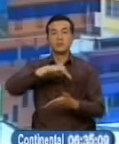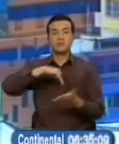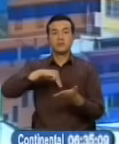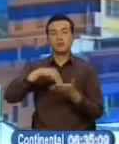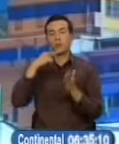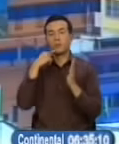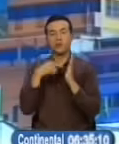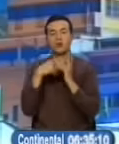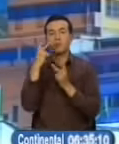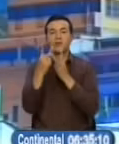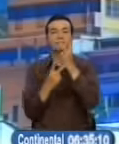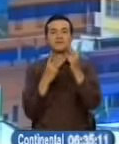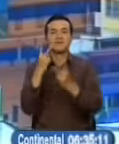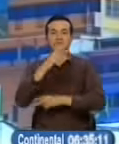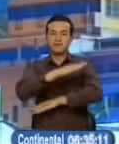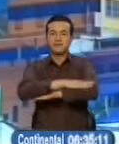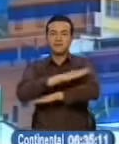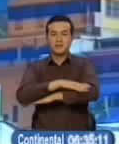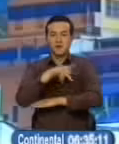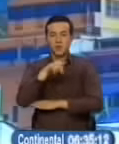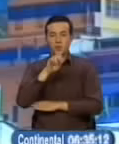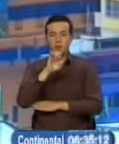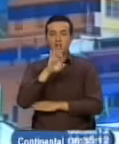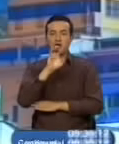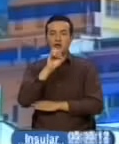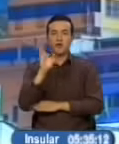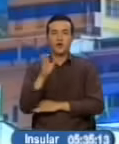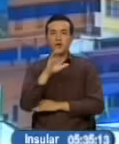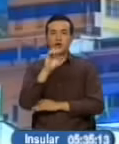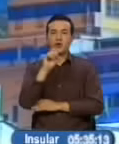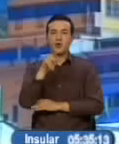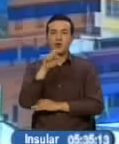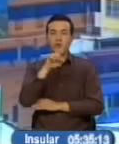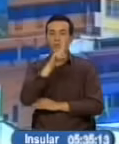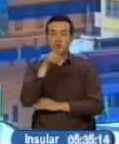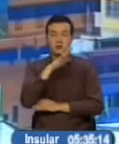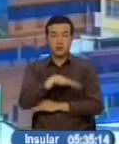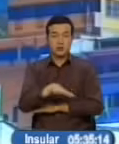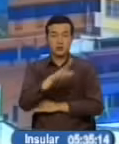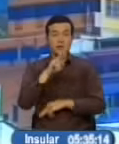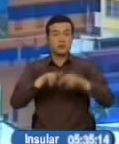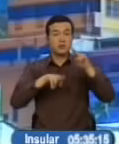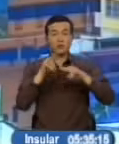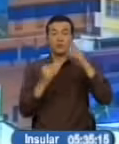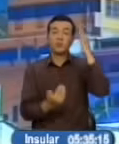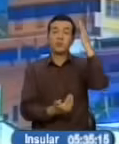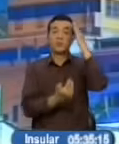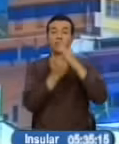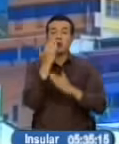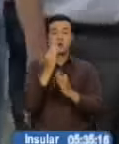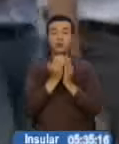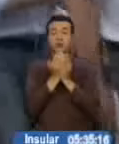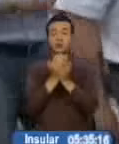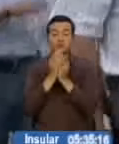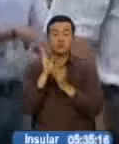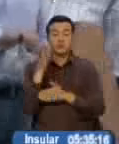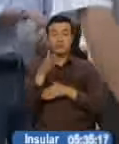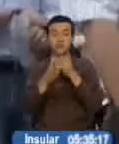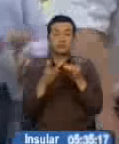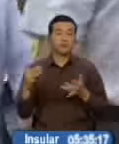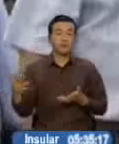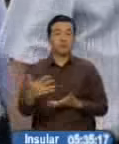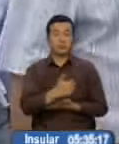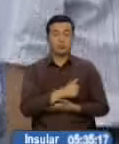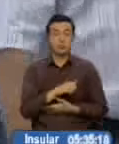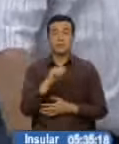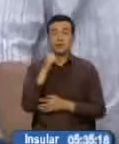Una de ellas fue visitar el malecón de Puerto López, donde anunció que se construirá un nuevo puerto pesquero. A las 10 de la mañana arribó